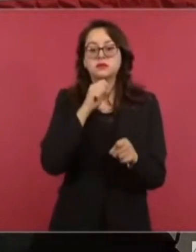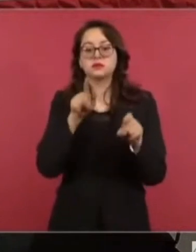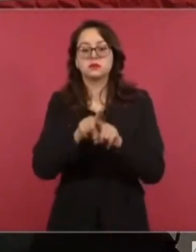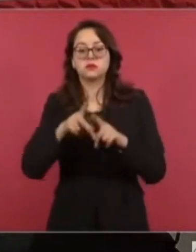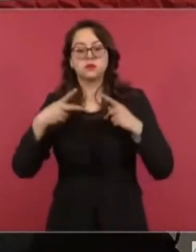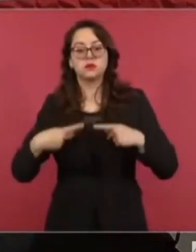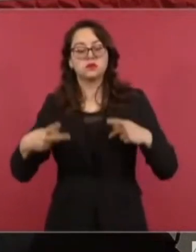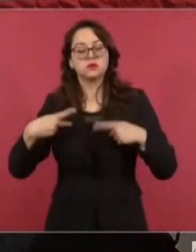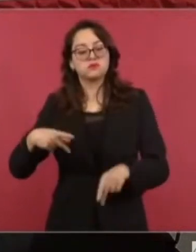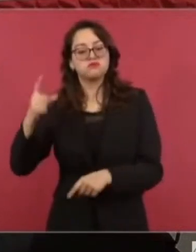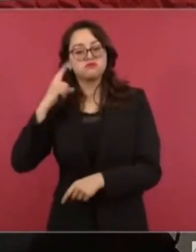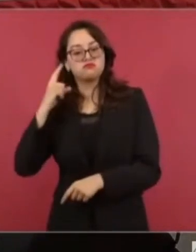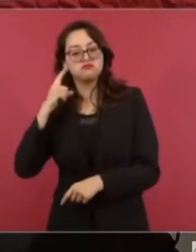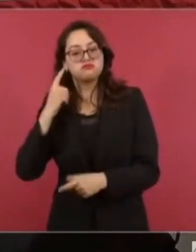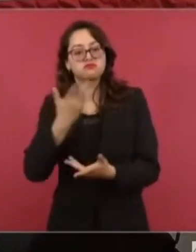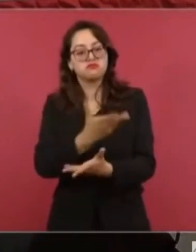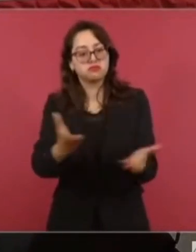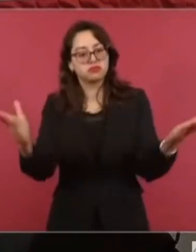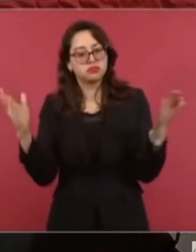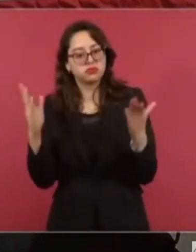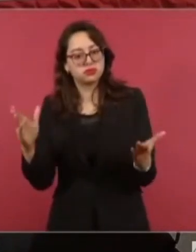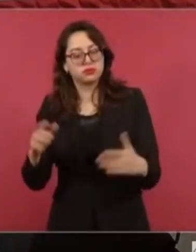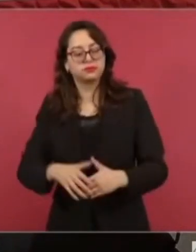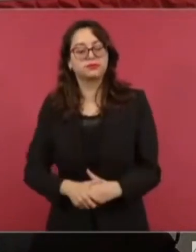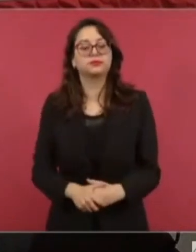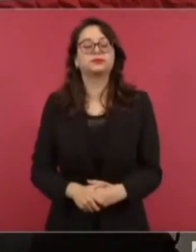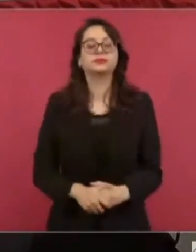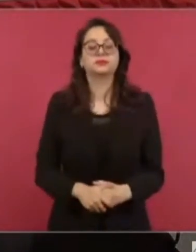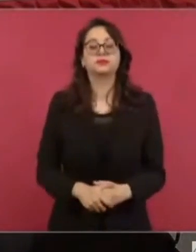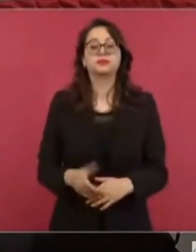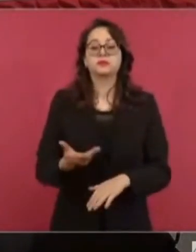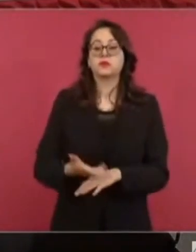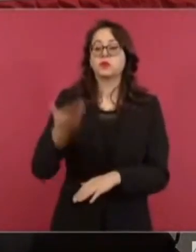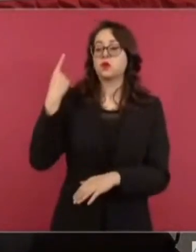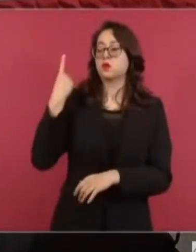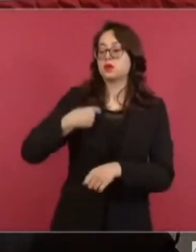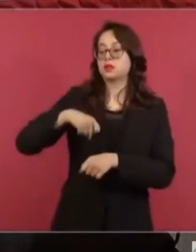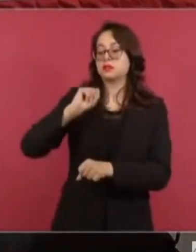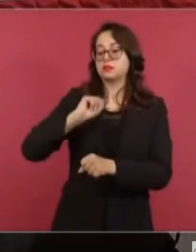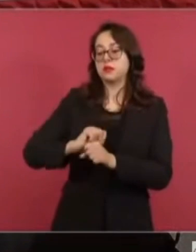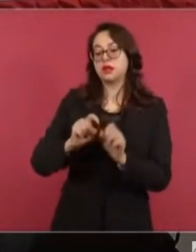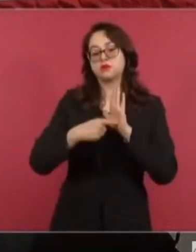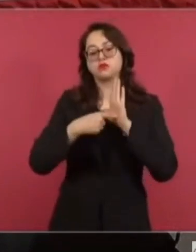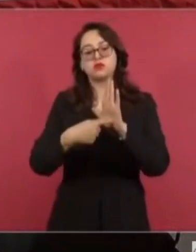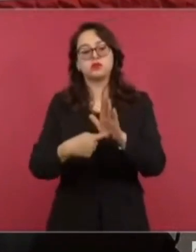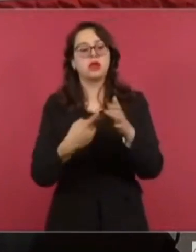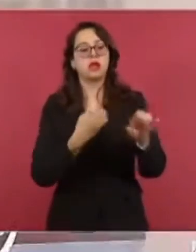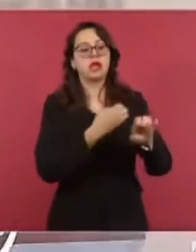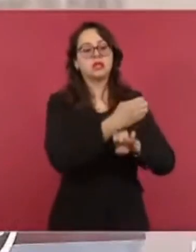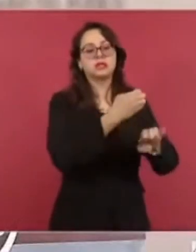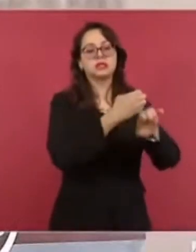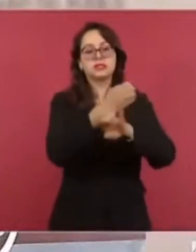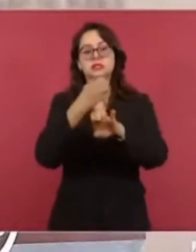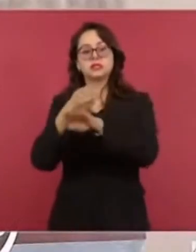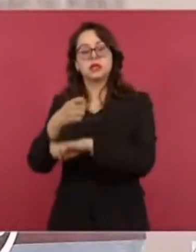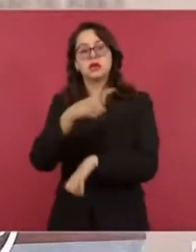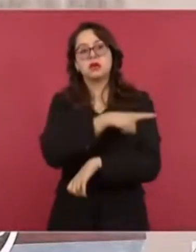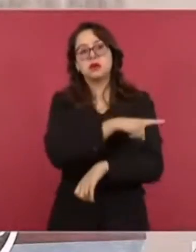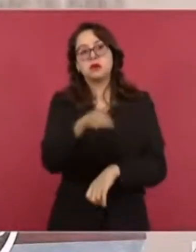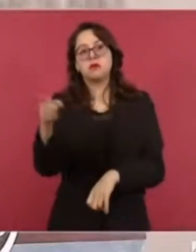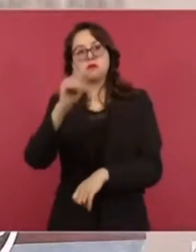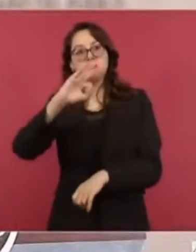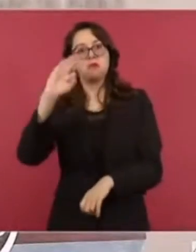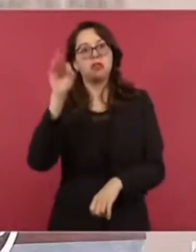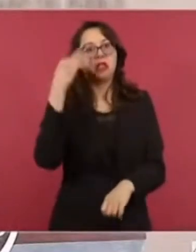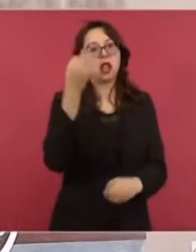una semana informábamos sobre el avance en las diferentes inversiones que se hacen a las unidades del